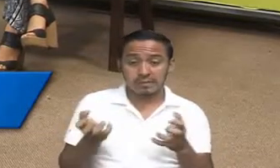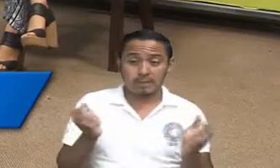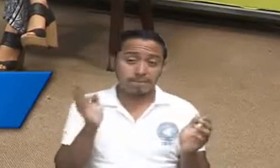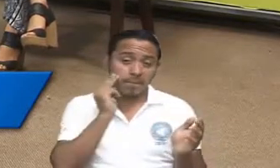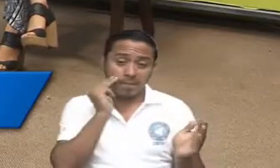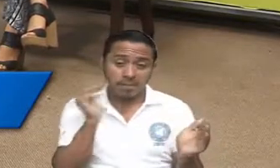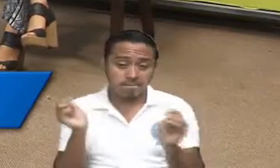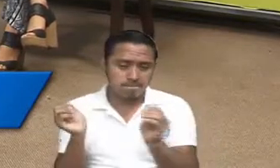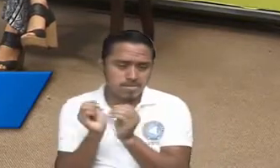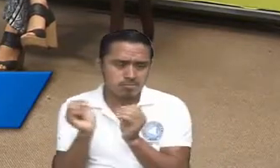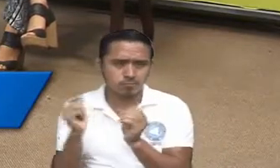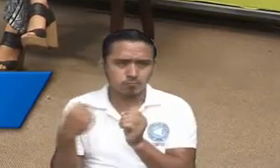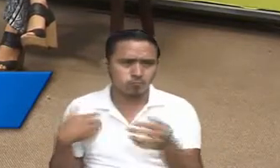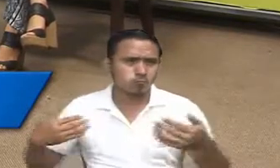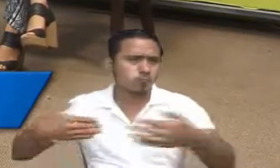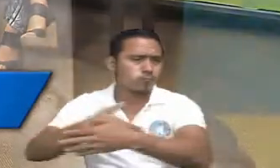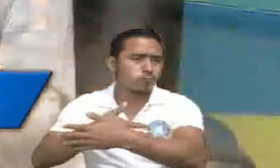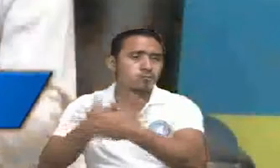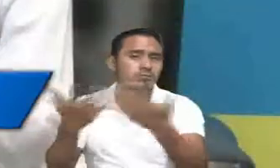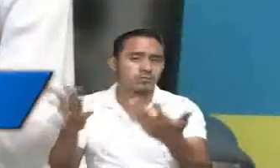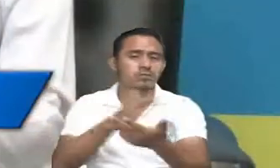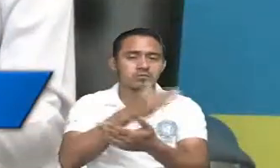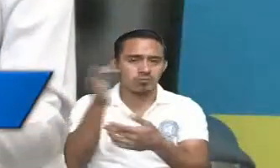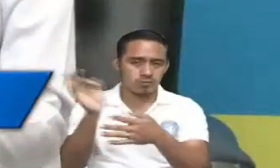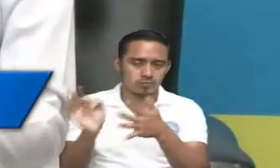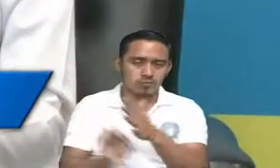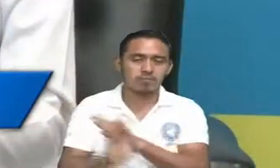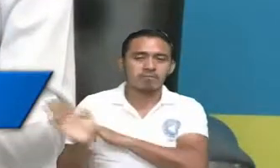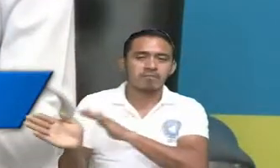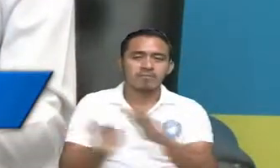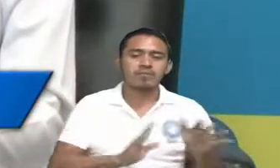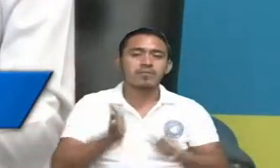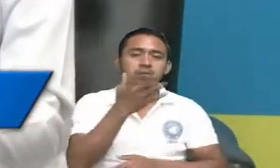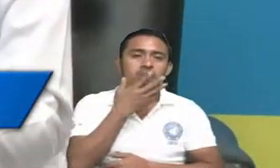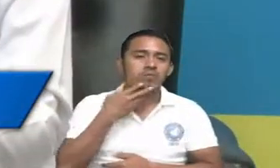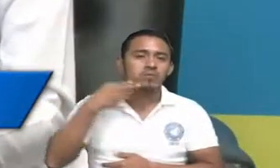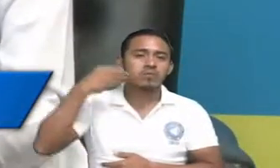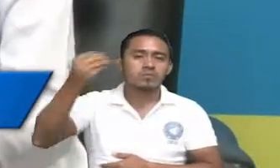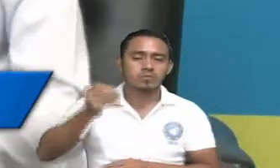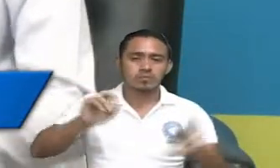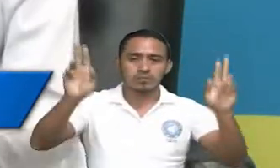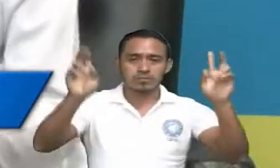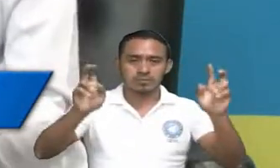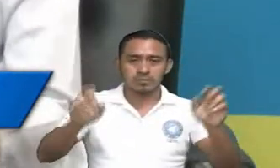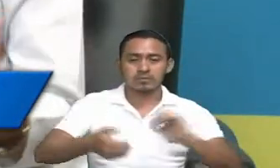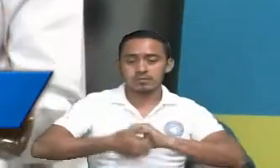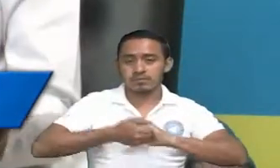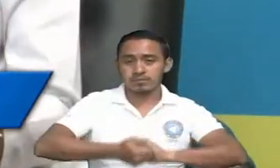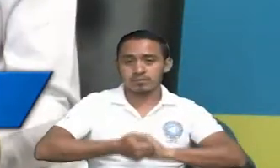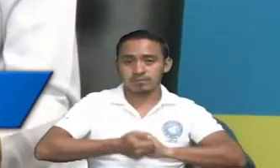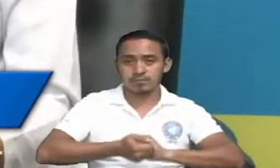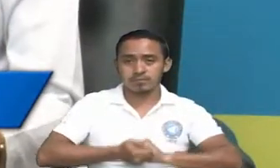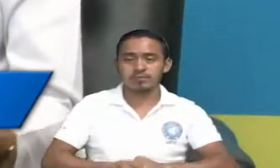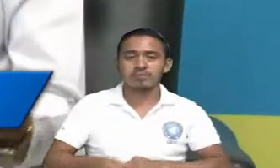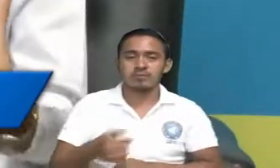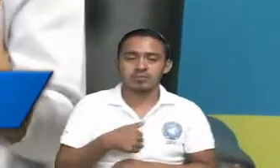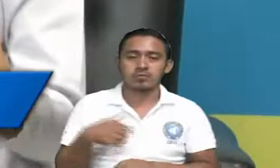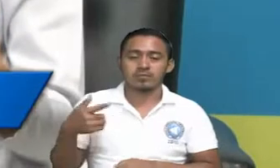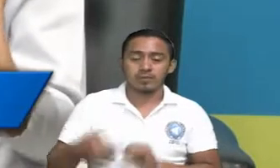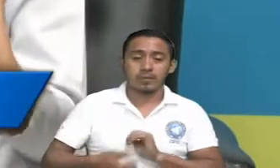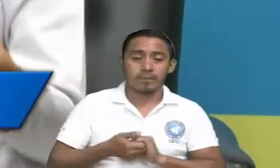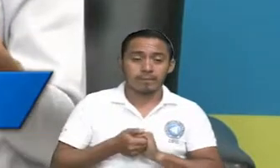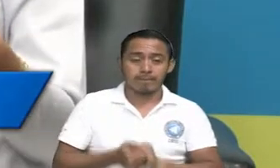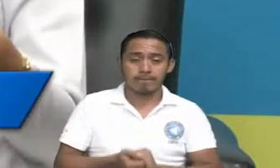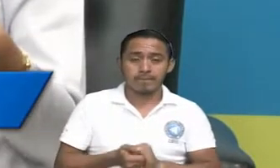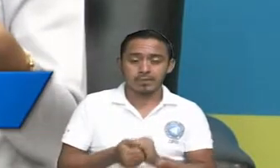que no quiero que nadie se acerque, entre otras cosas. Posteriormente, en la adolescencia, viene el tema de las amistades. Entonces yo hago una persona, una